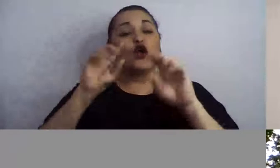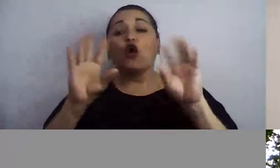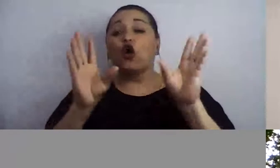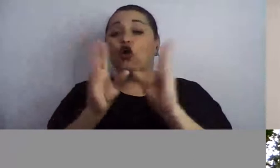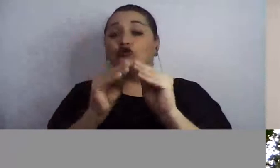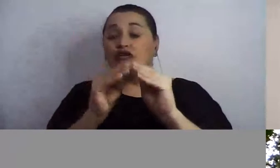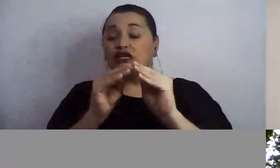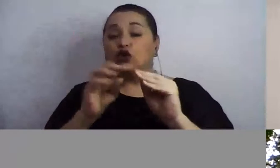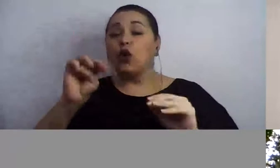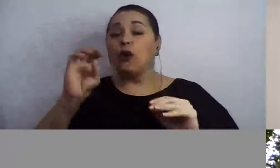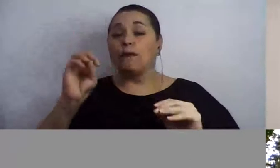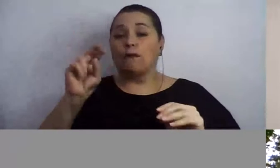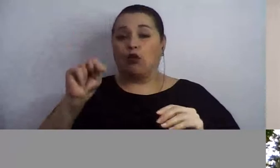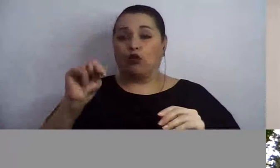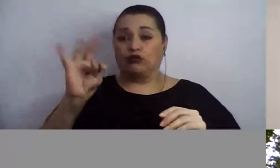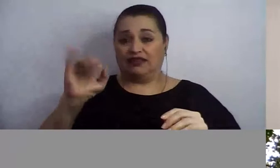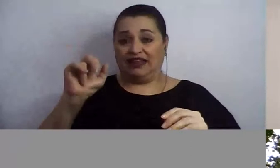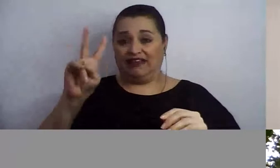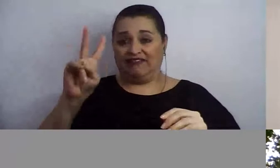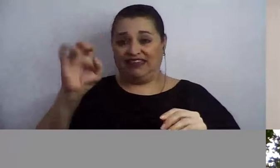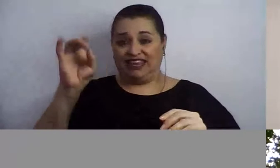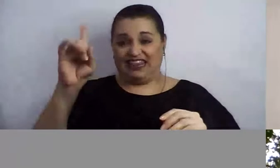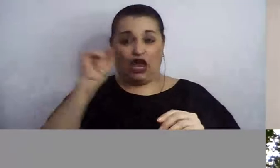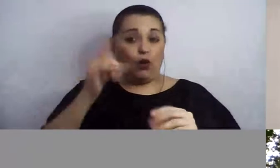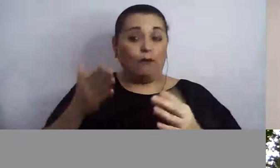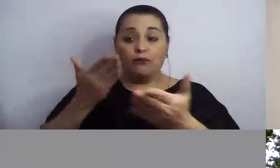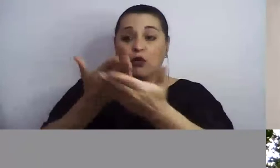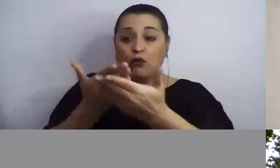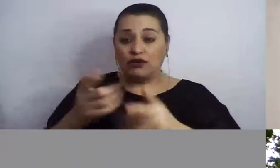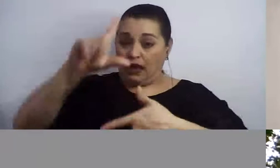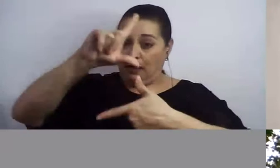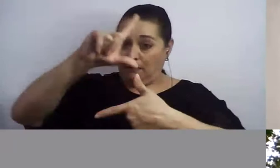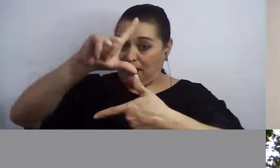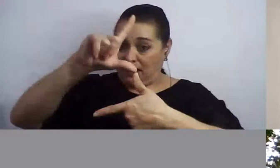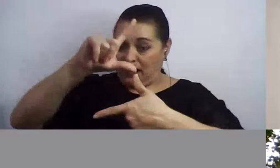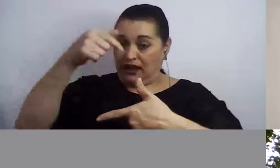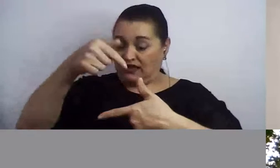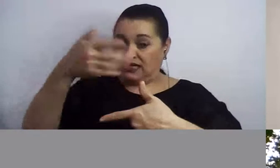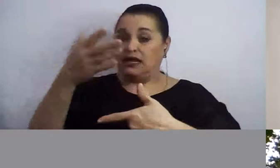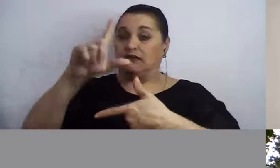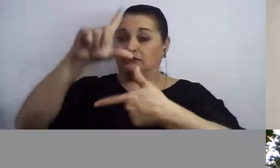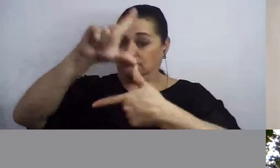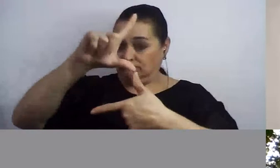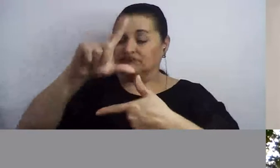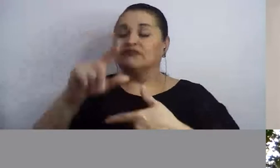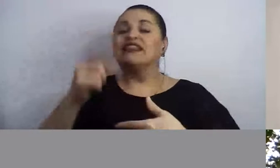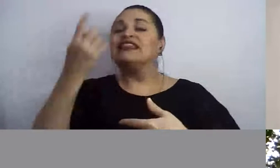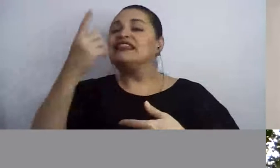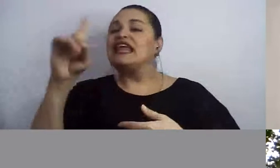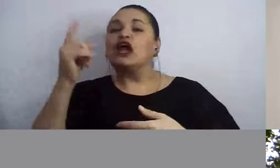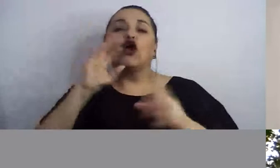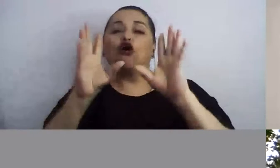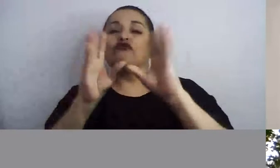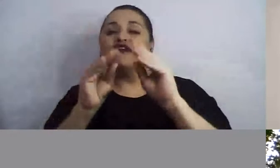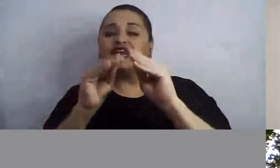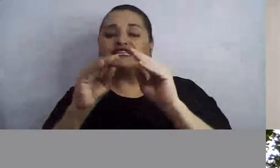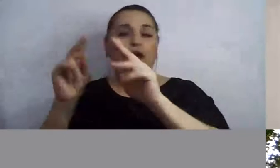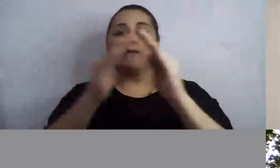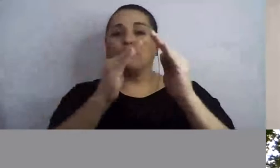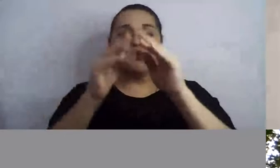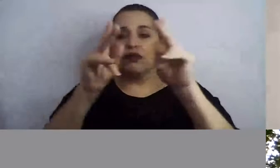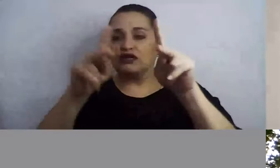sobre Población y Desarrollo viene a ser la propuesta de América Latina o para América Latina de la conferencia sobre Población y